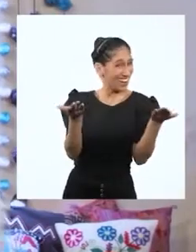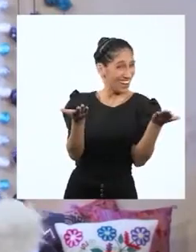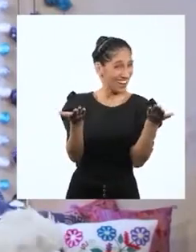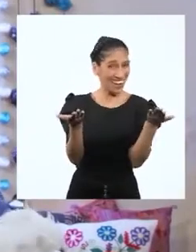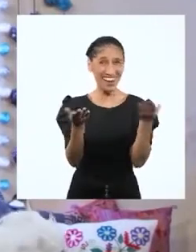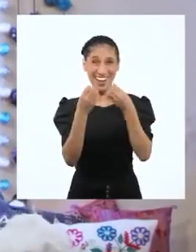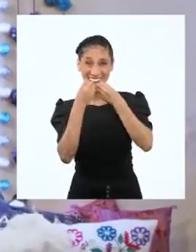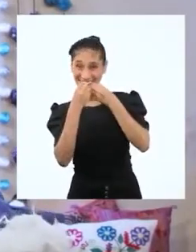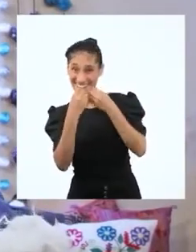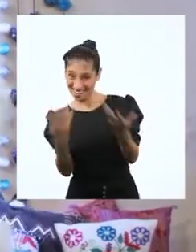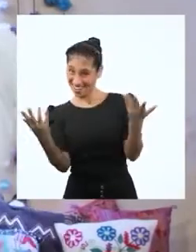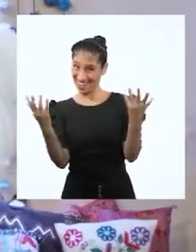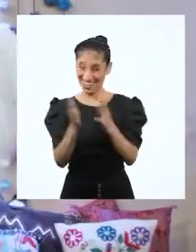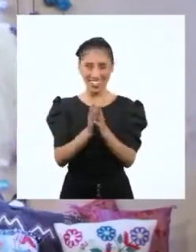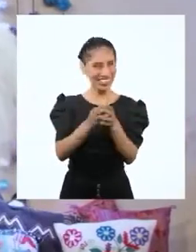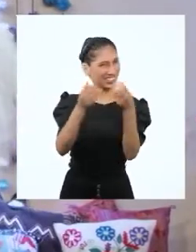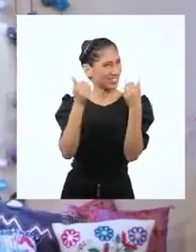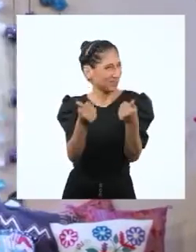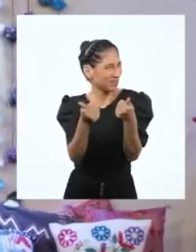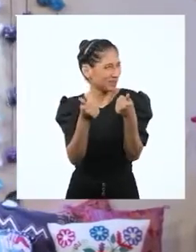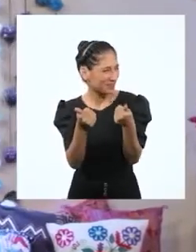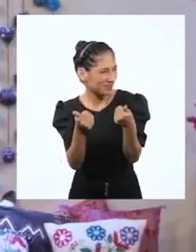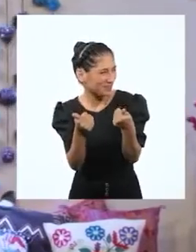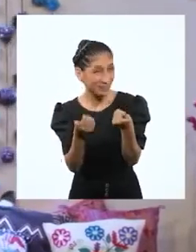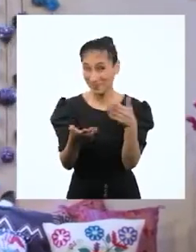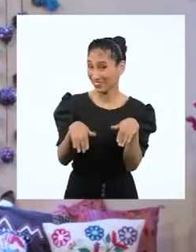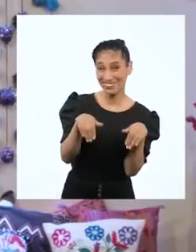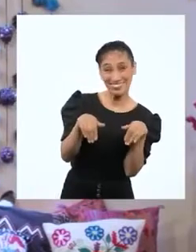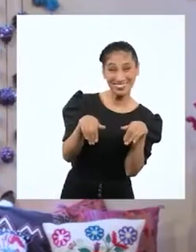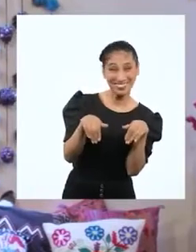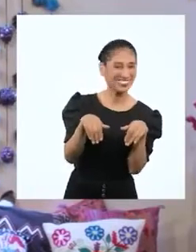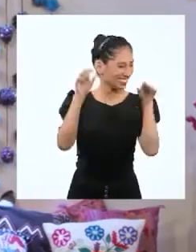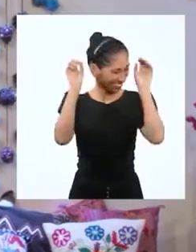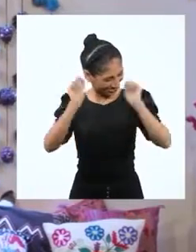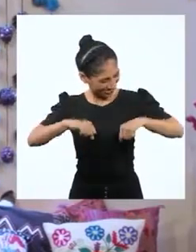dibujar. Me parece una gran idea, Chancay.